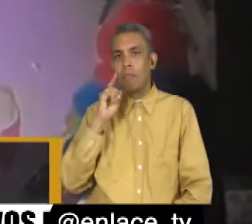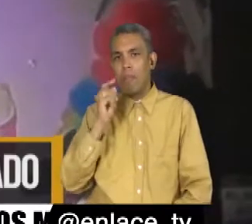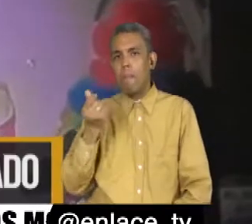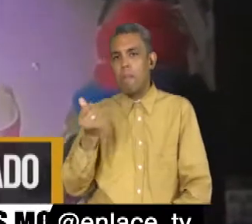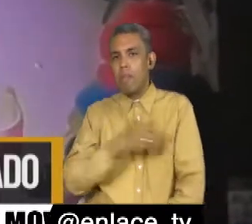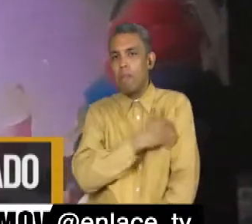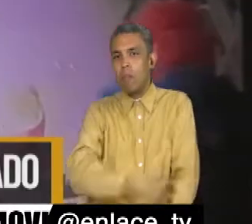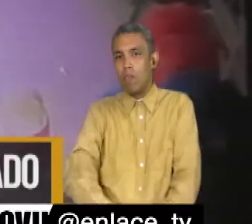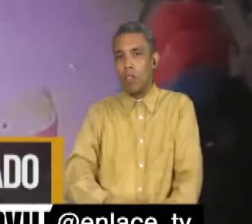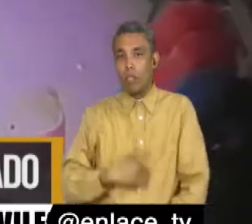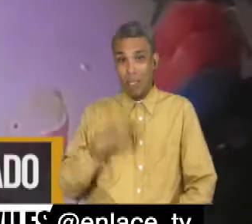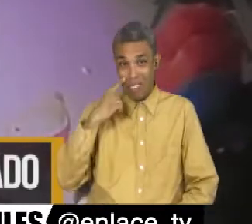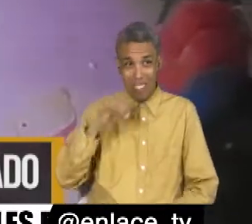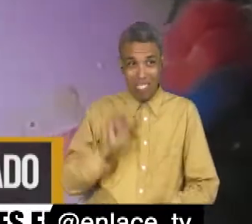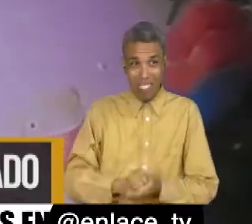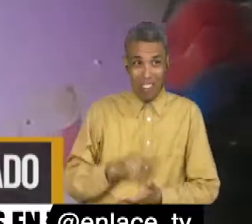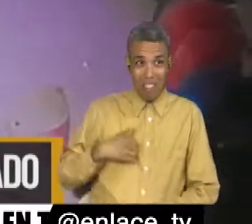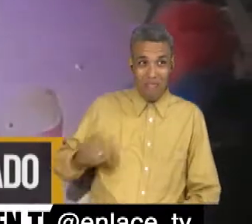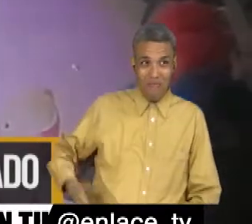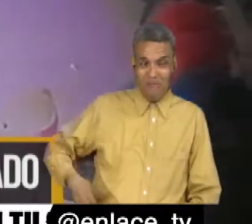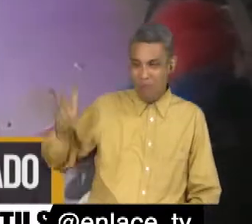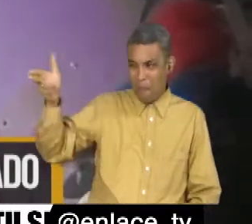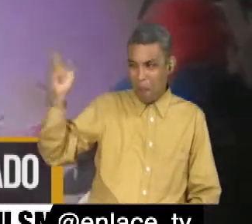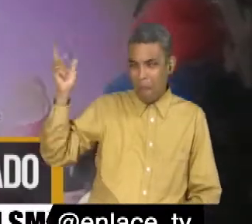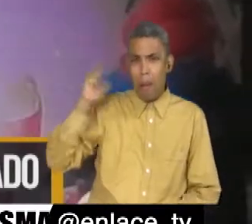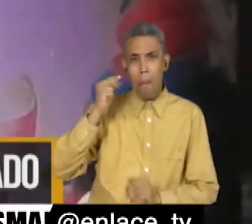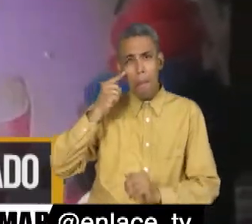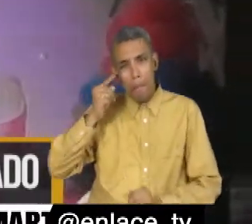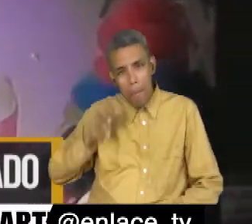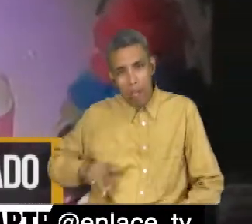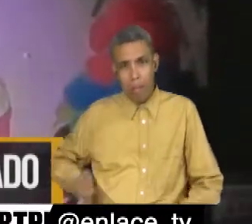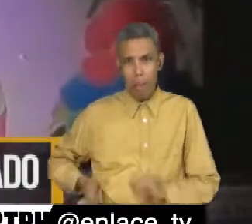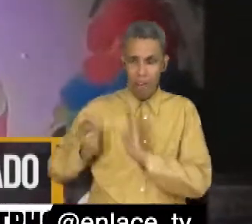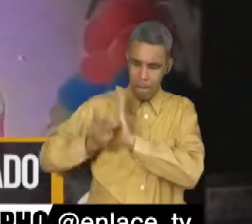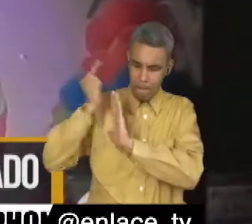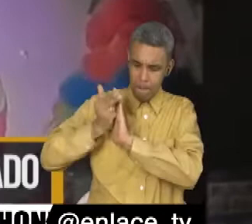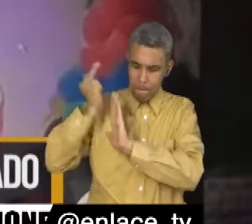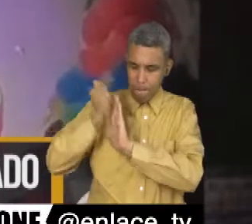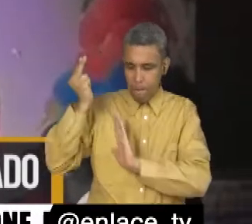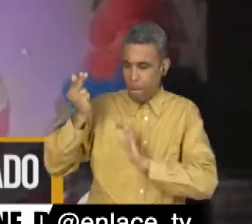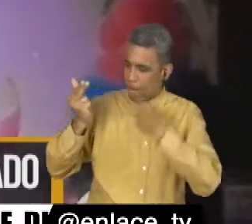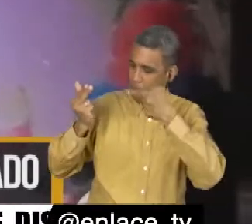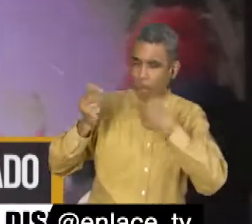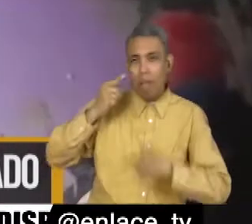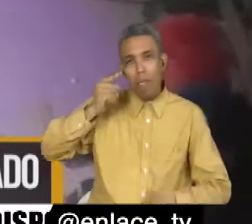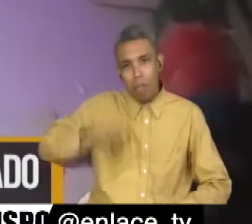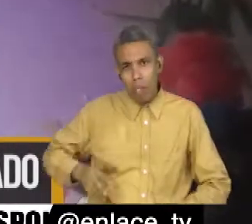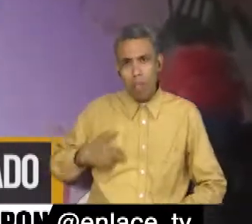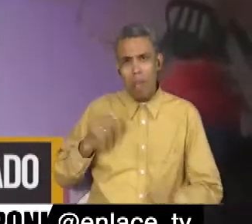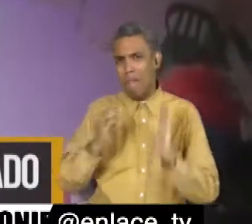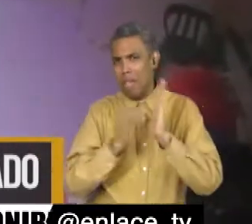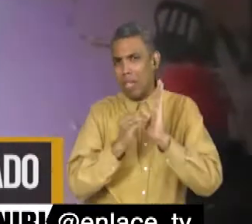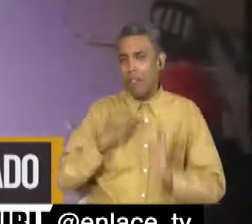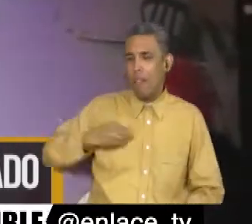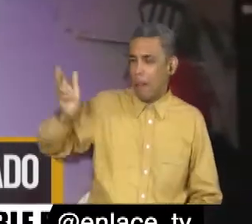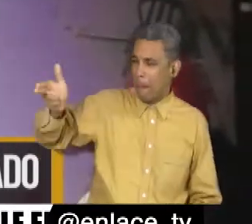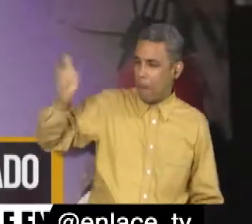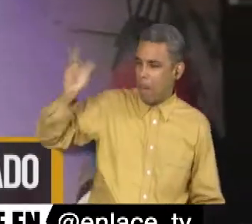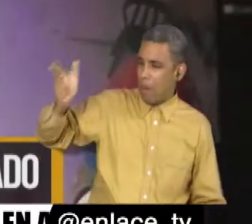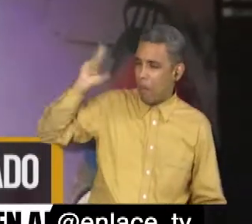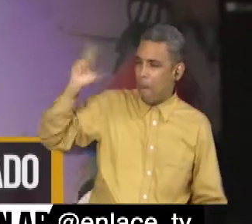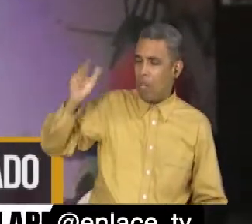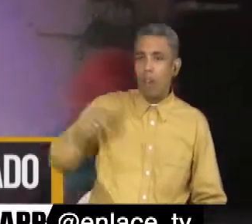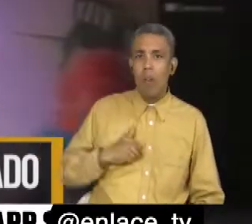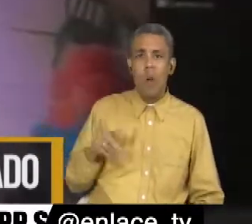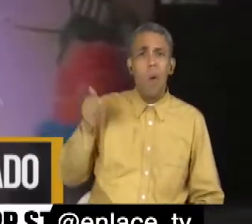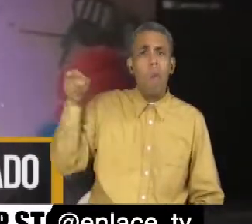su pantalón un arma que podría ser un revólver y dispara en repetidas oportunidades contra los uniformados que se encontraban haciendo una